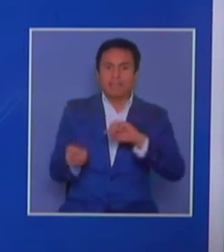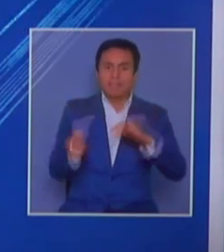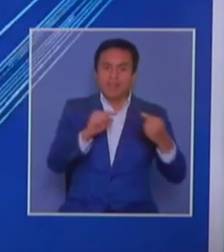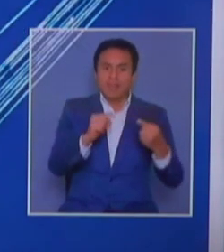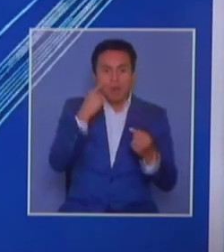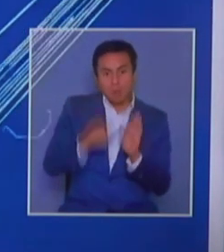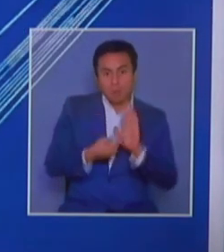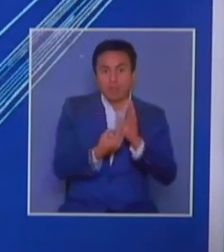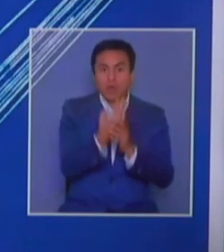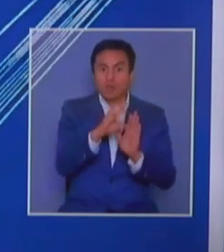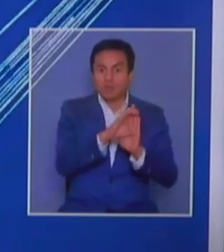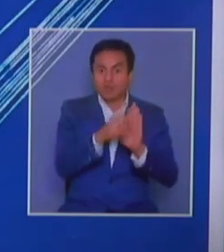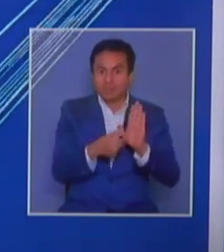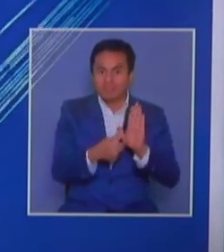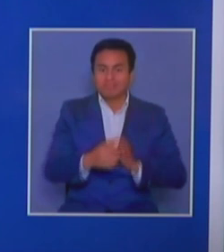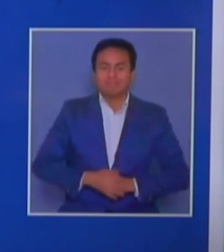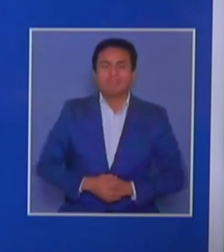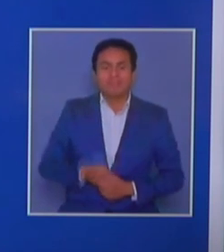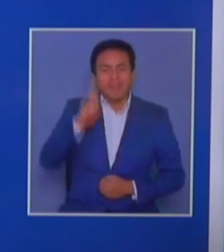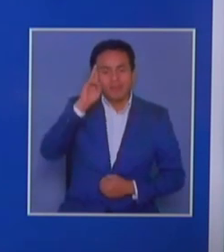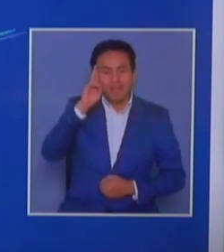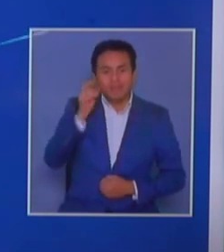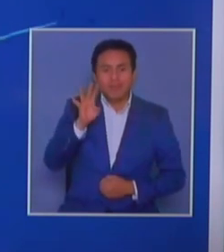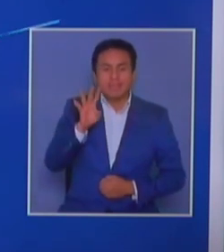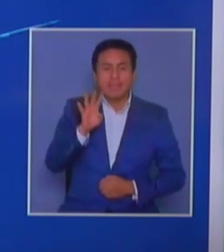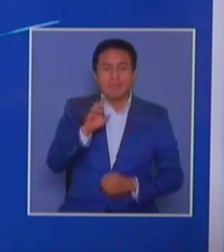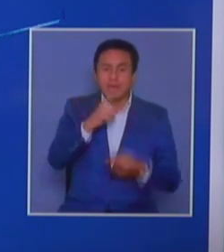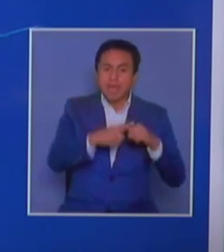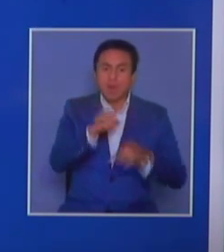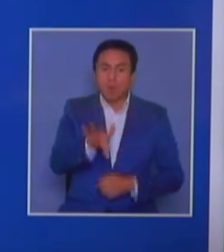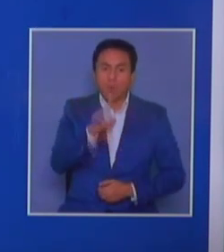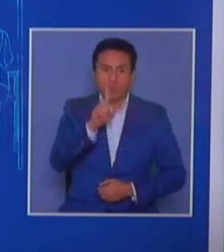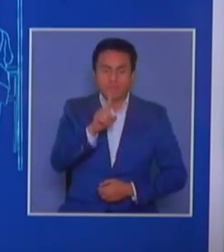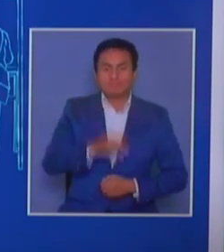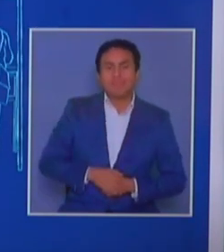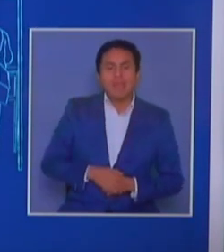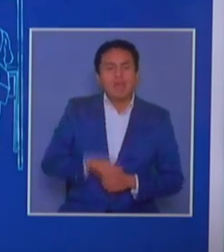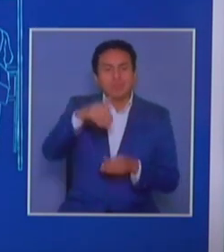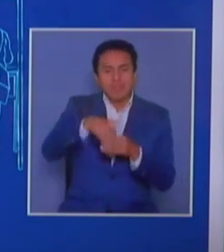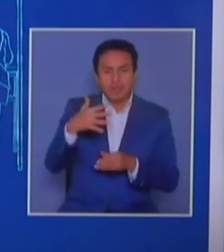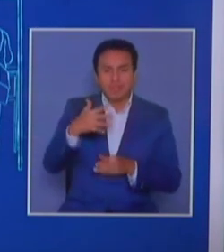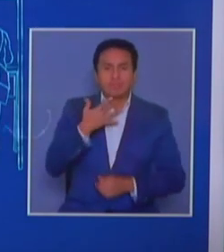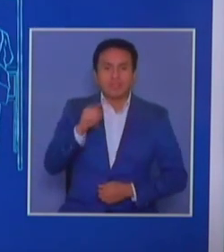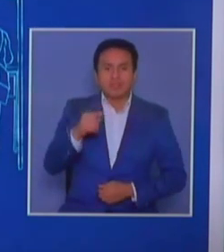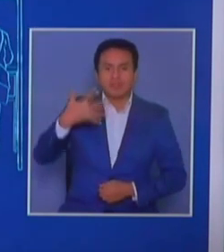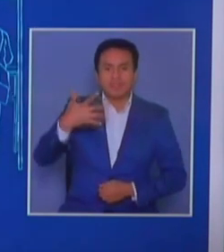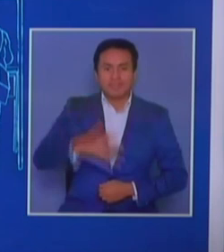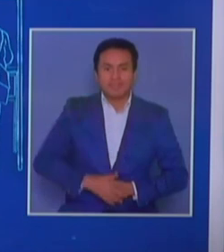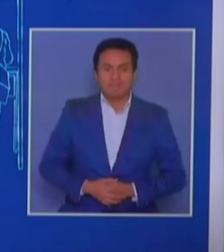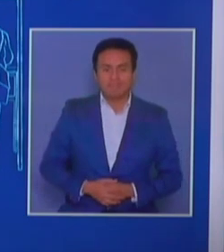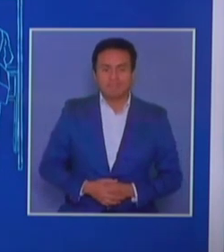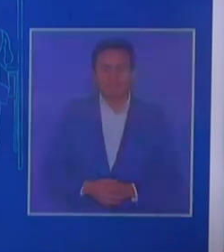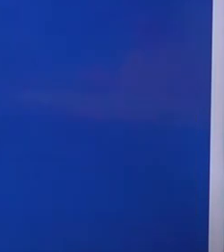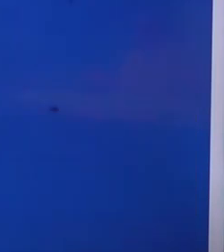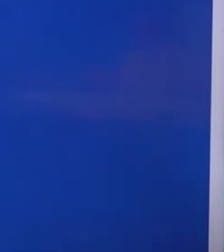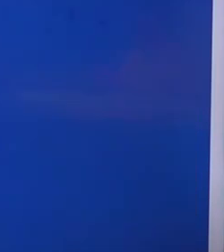qué va a pasar el domingo bueno se van a elegir consejero constituyentes sobre el eje 50 y no 150 como ocurrió